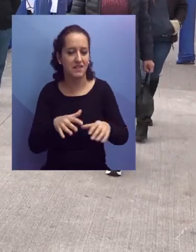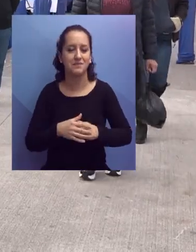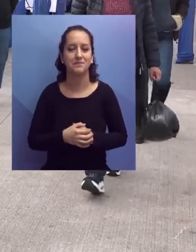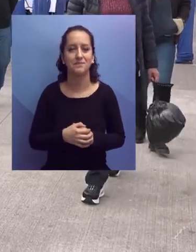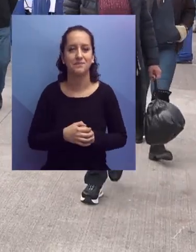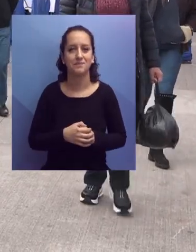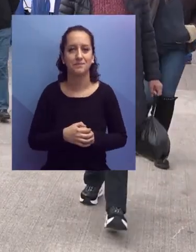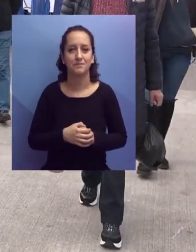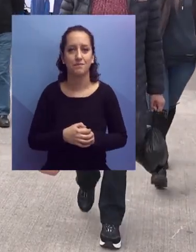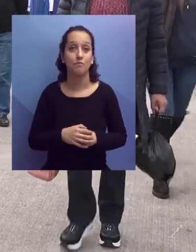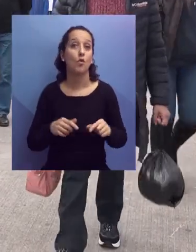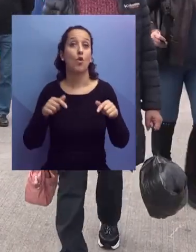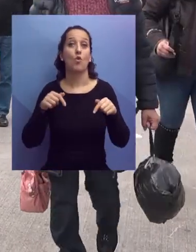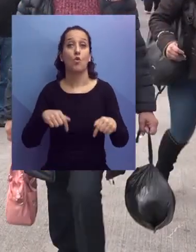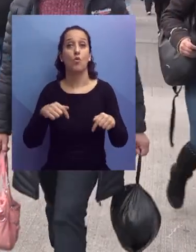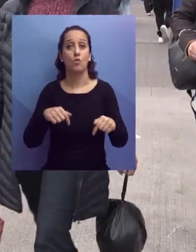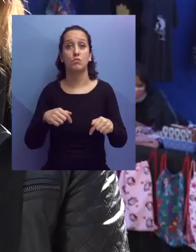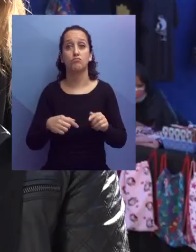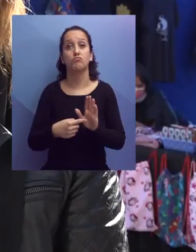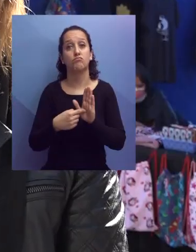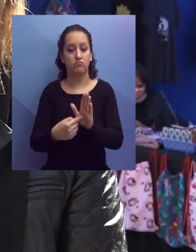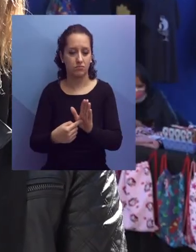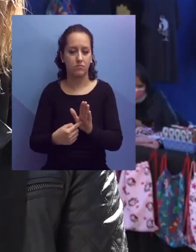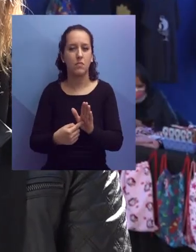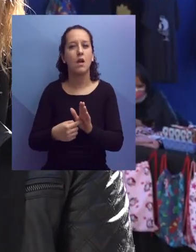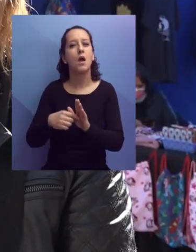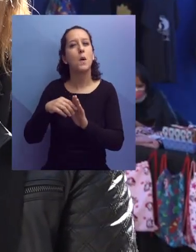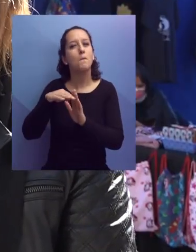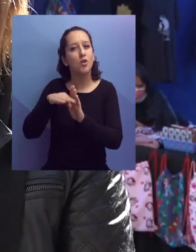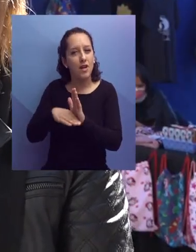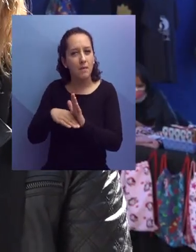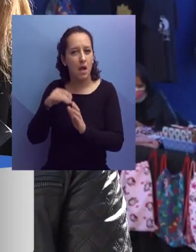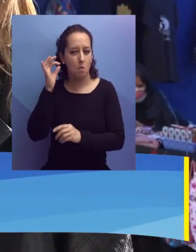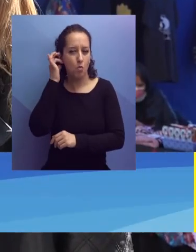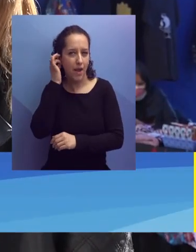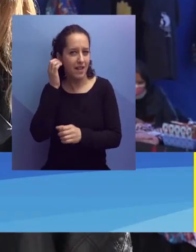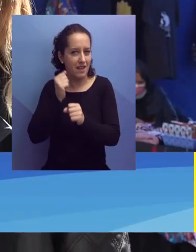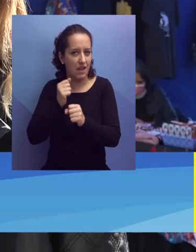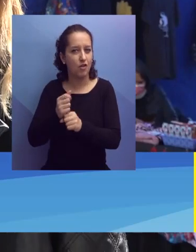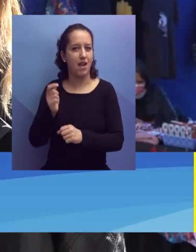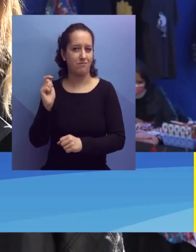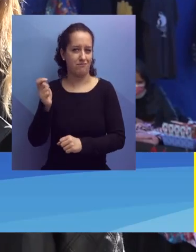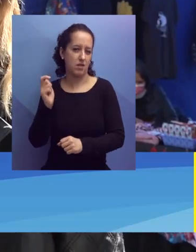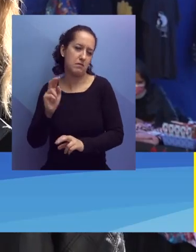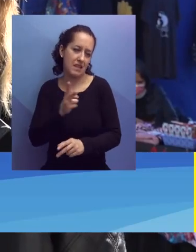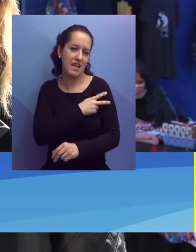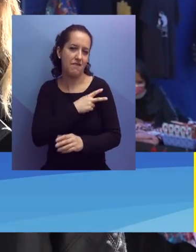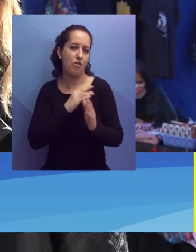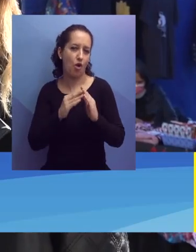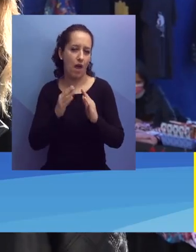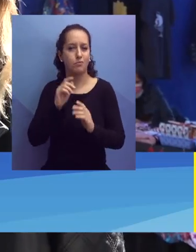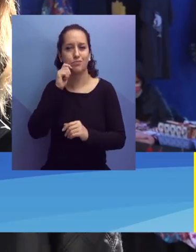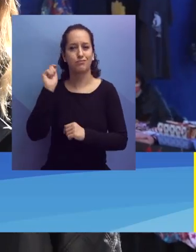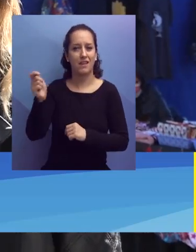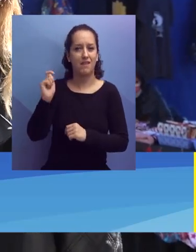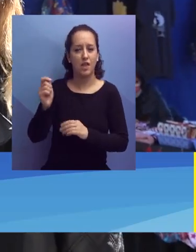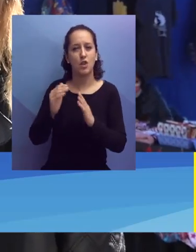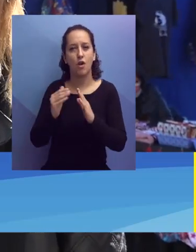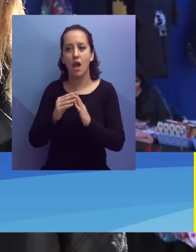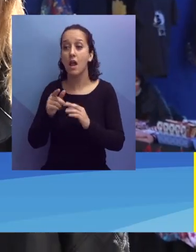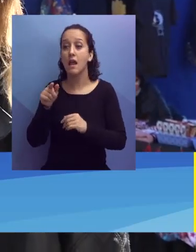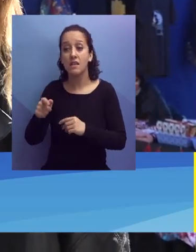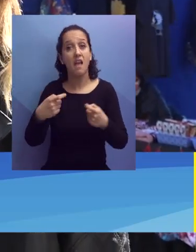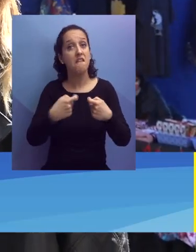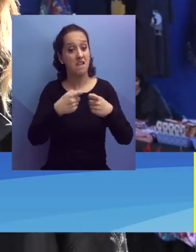emprendimientos. Hoy estamos realizando, al alero del trabajo que realiza el programa Mujer Trabajadora Jefas de Hogar, una feria